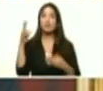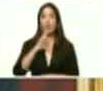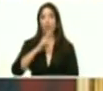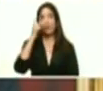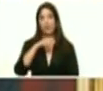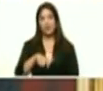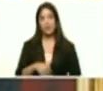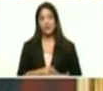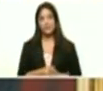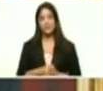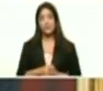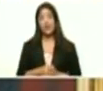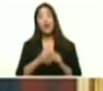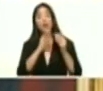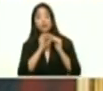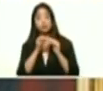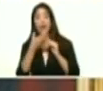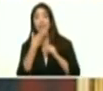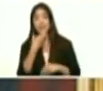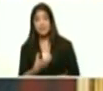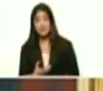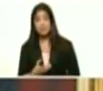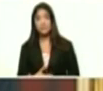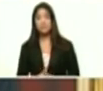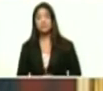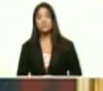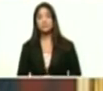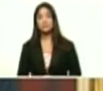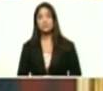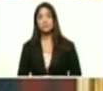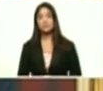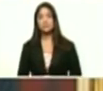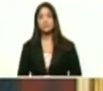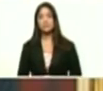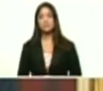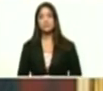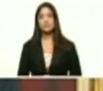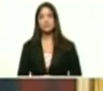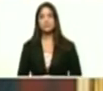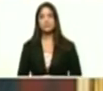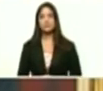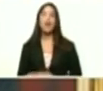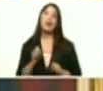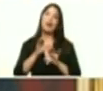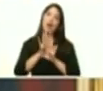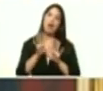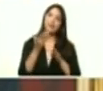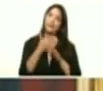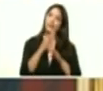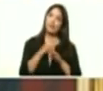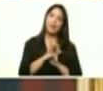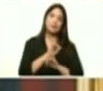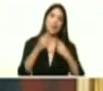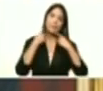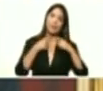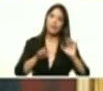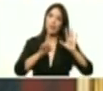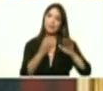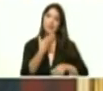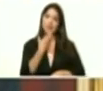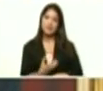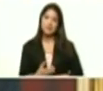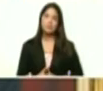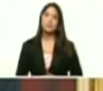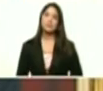Y con las modificaciones que hice en diciembre, ya con la derrota por aquí por el pecho, del 6 de diciembre,